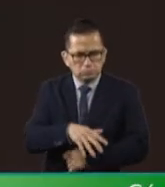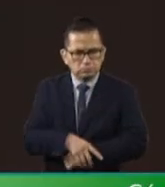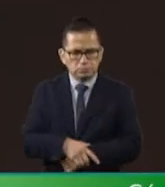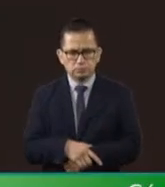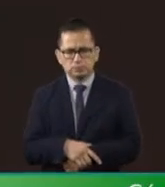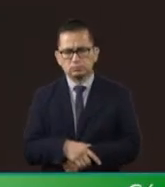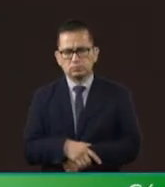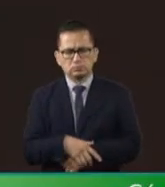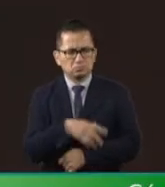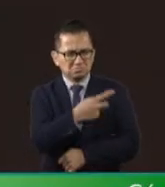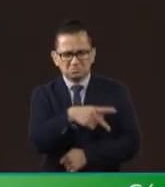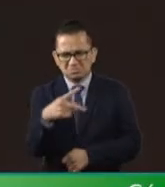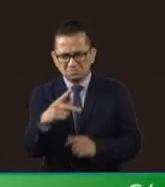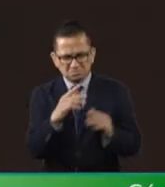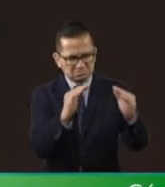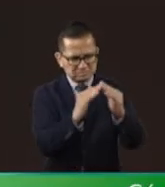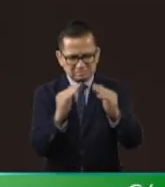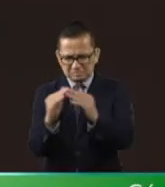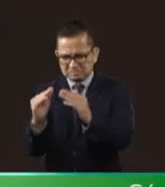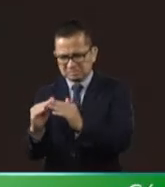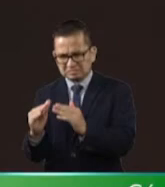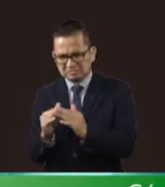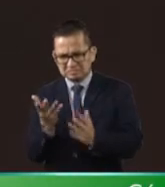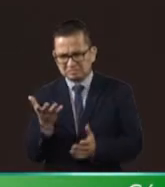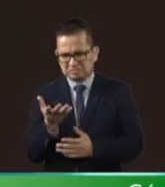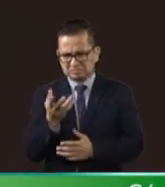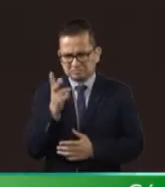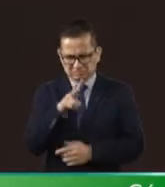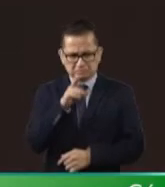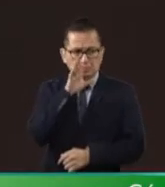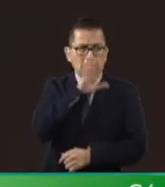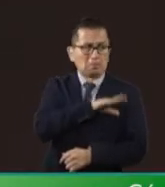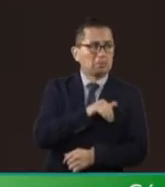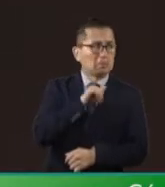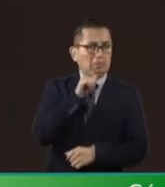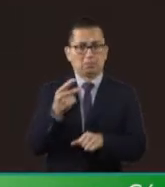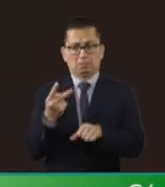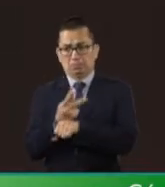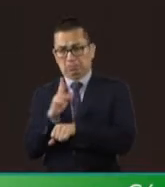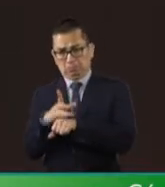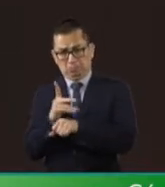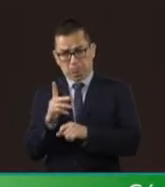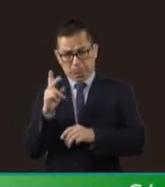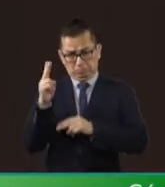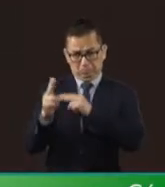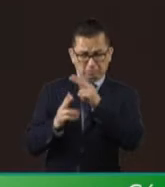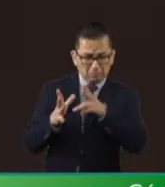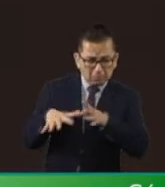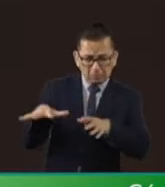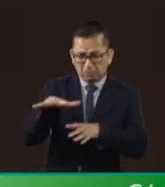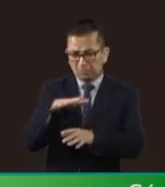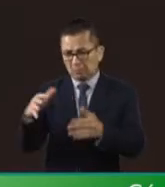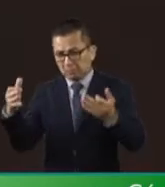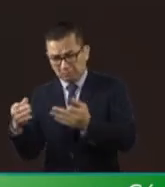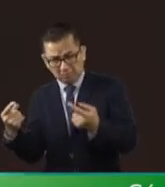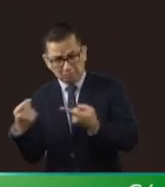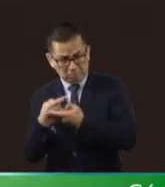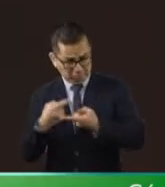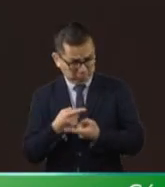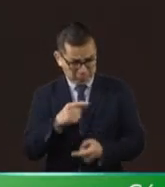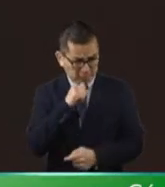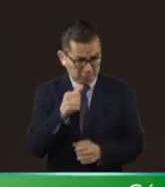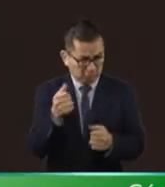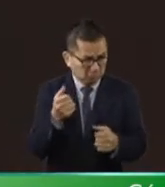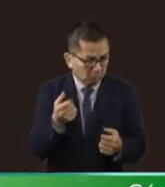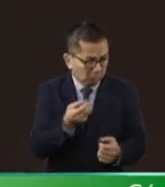sufrido por los cambios bruscos del clima en nuestro país? Diputadas y diputados, hoy discutimos una reforma